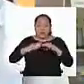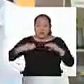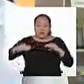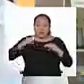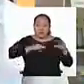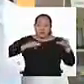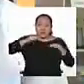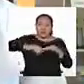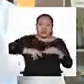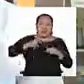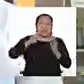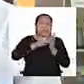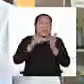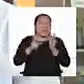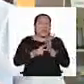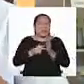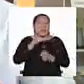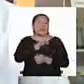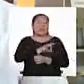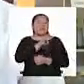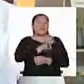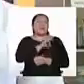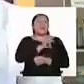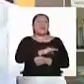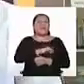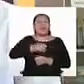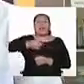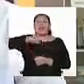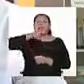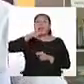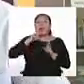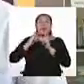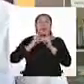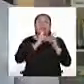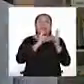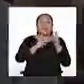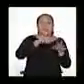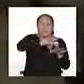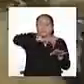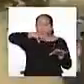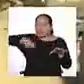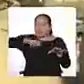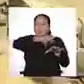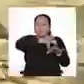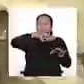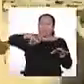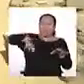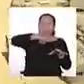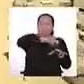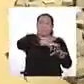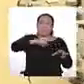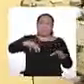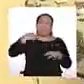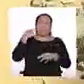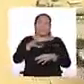se aprovechó prácticamente el agua del río y los espacios subterráneos durante todo el año.